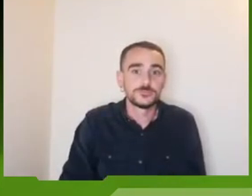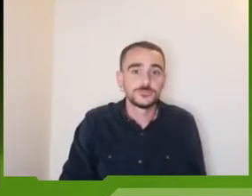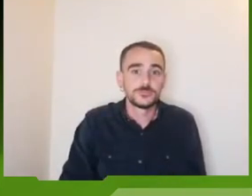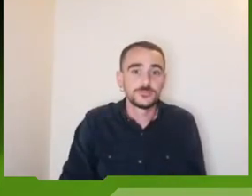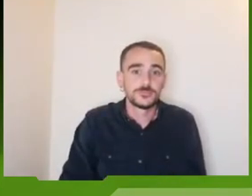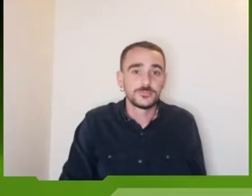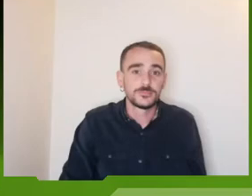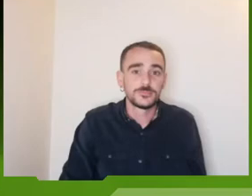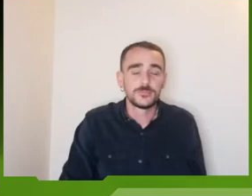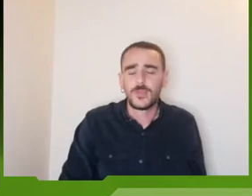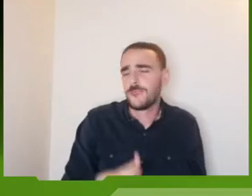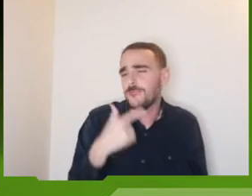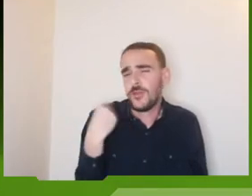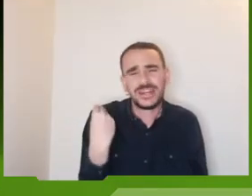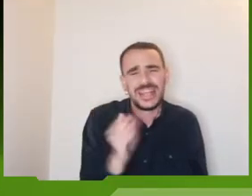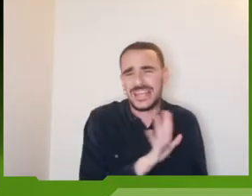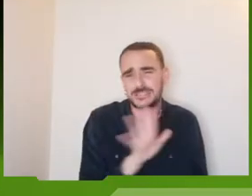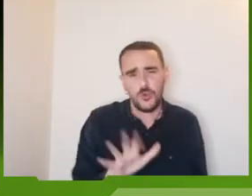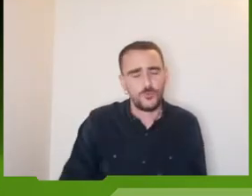Está riquísimo.